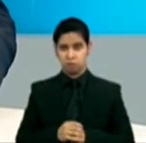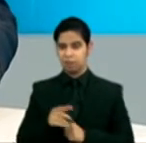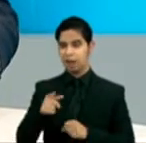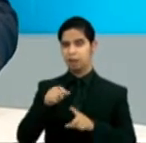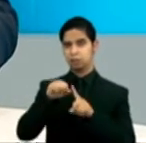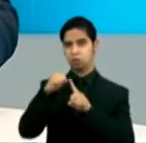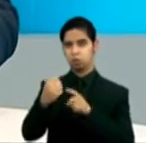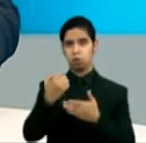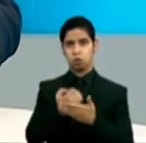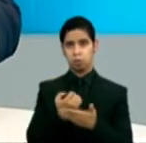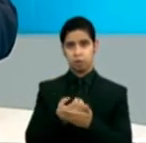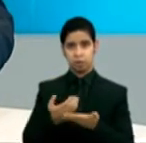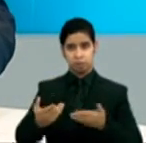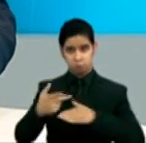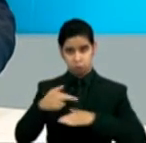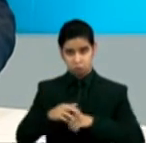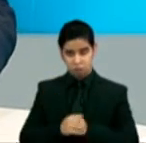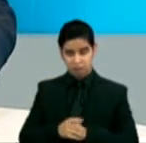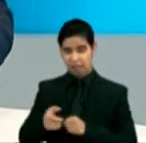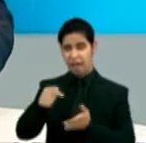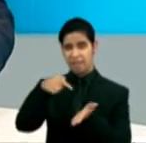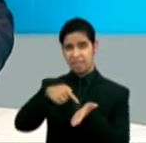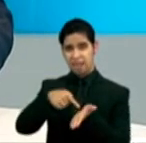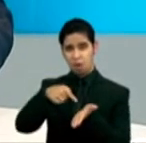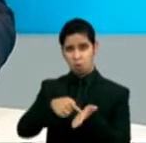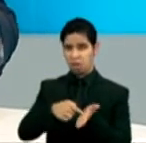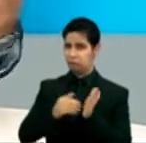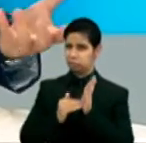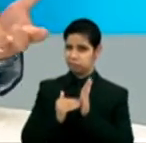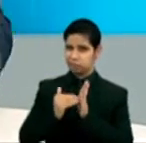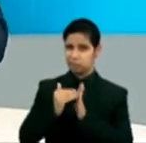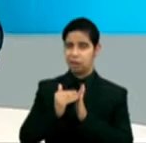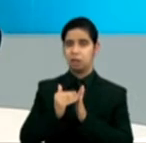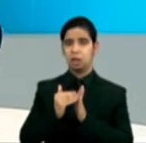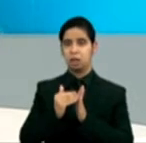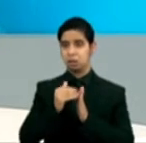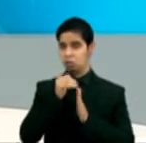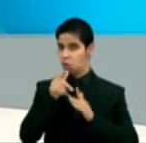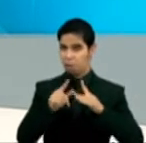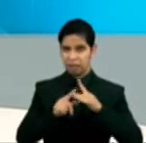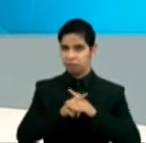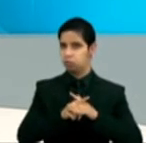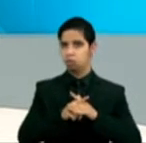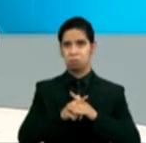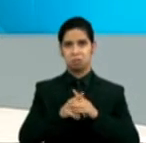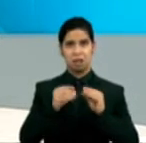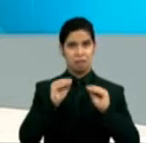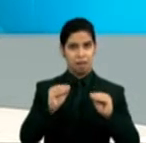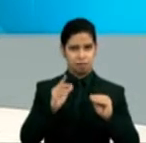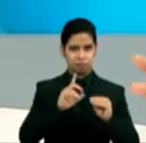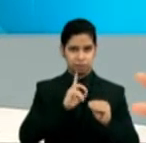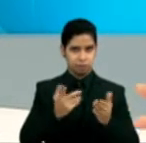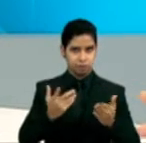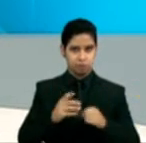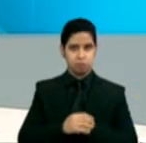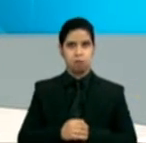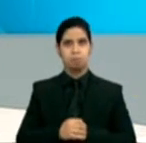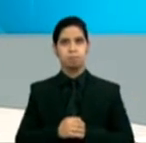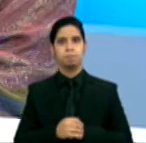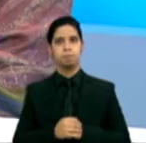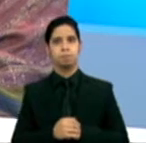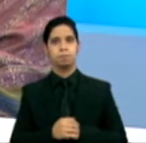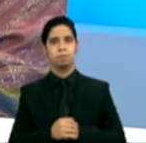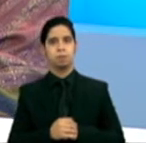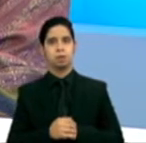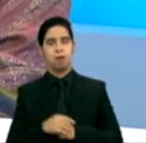económica, la deuda millonaria que no salió de la noche a la mañana. No, yo creo que el mensaje